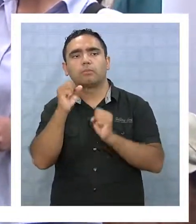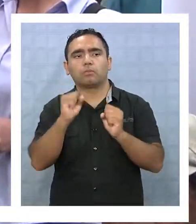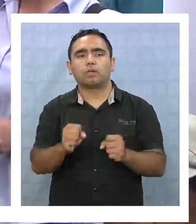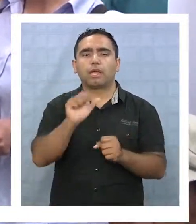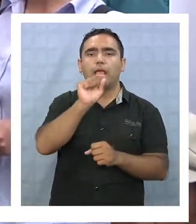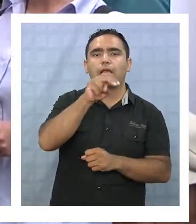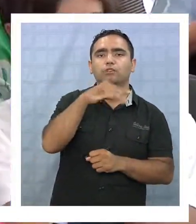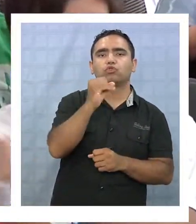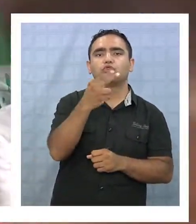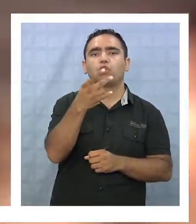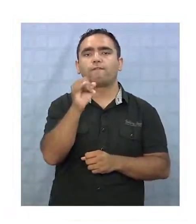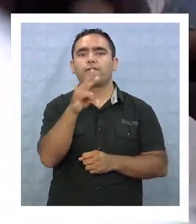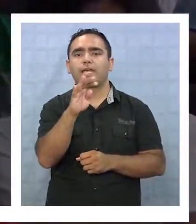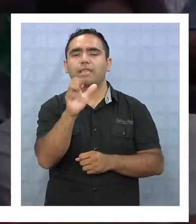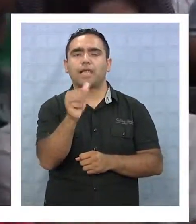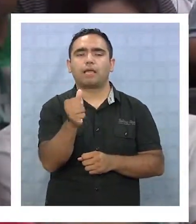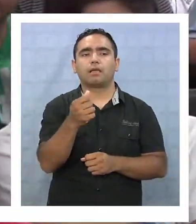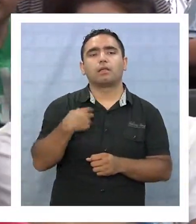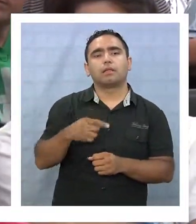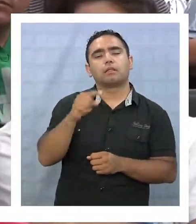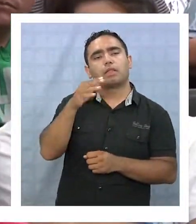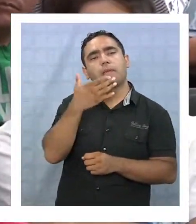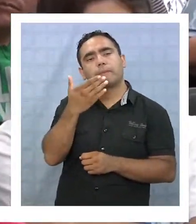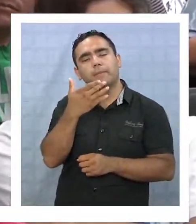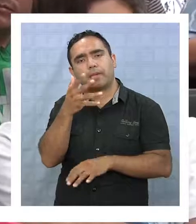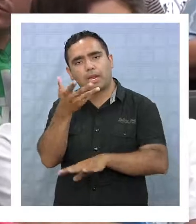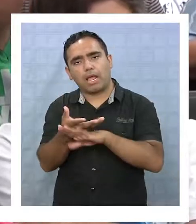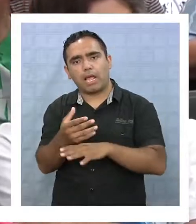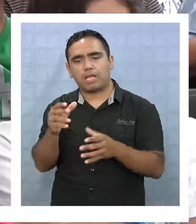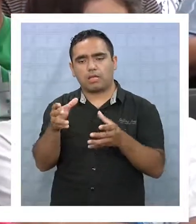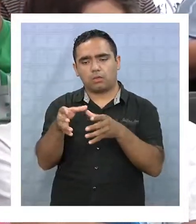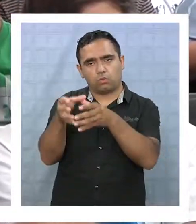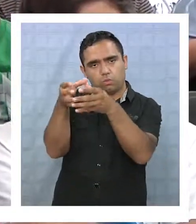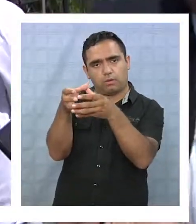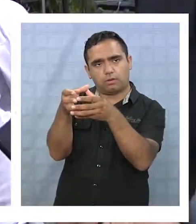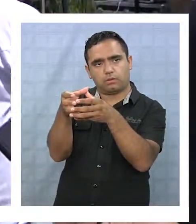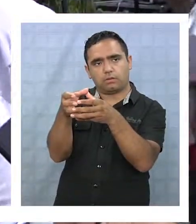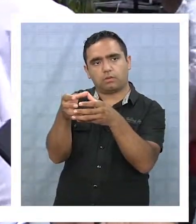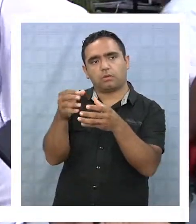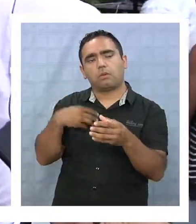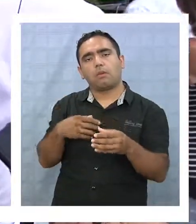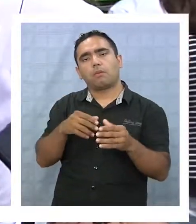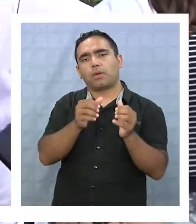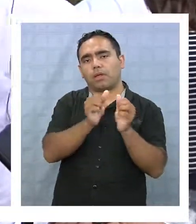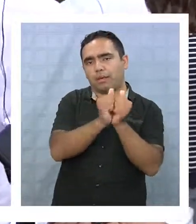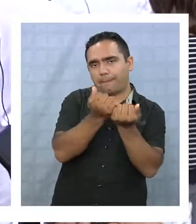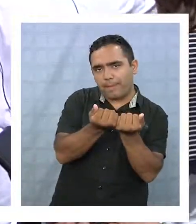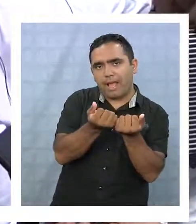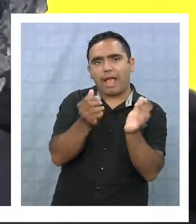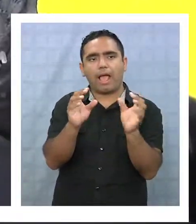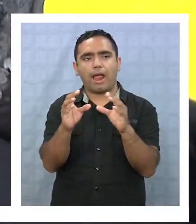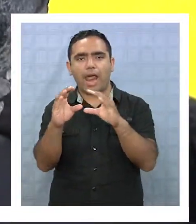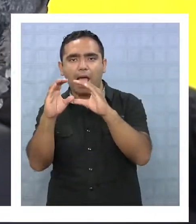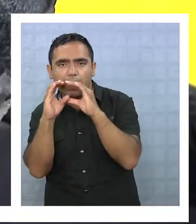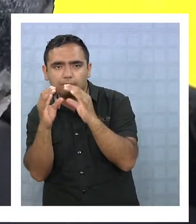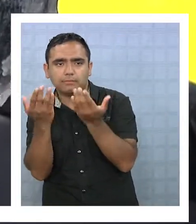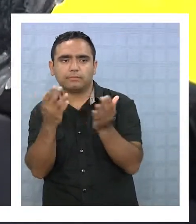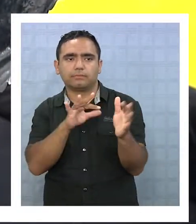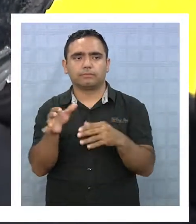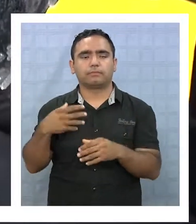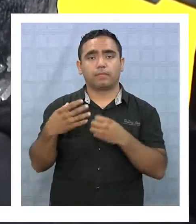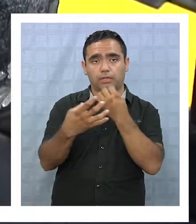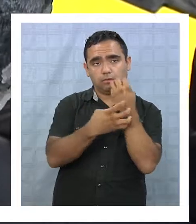anchoveta que es un poquito más gourmet, que viene en cuarto club, en un tarro, que también podemos hacer sándwich, hamburguesa, muy versátil. La región